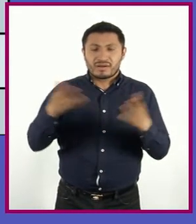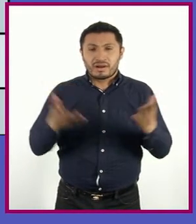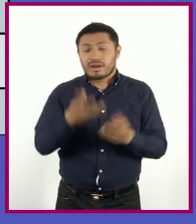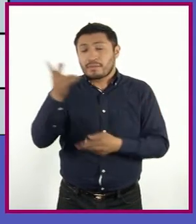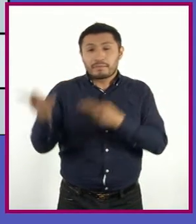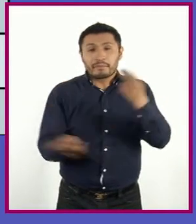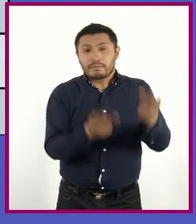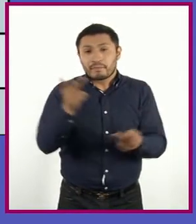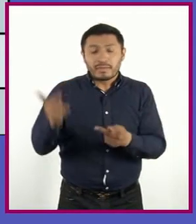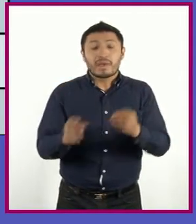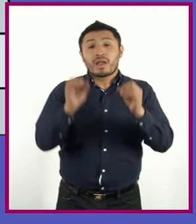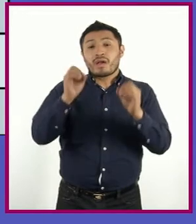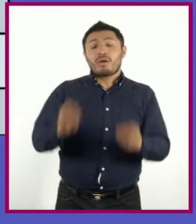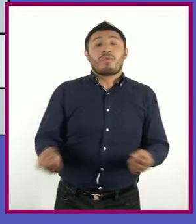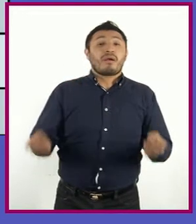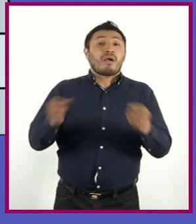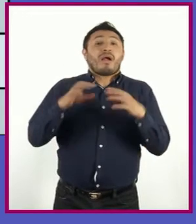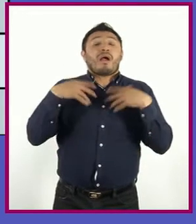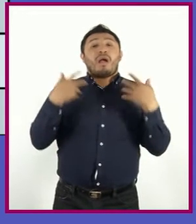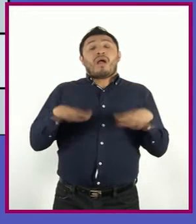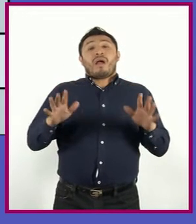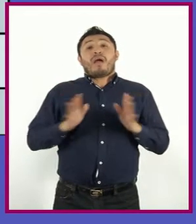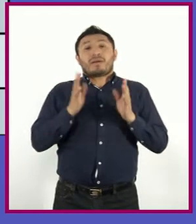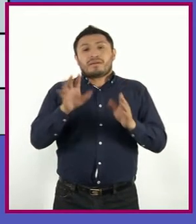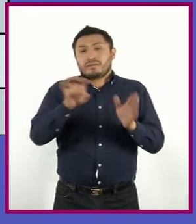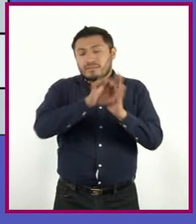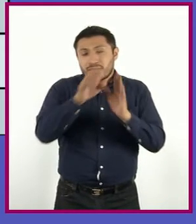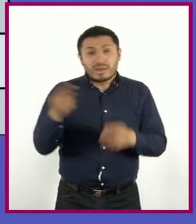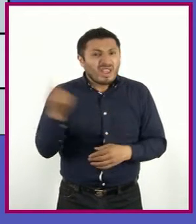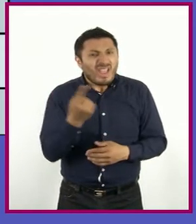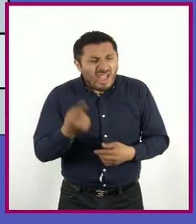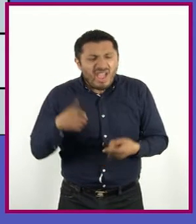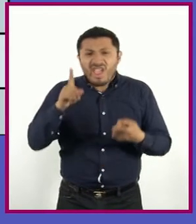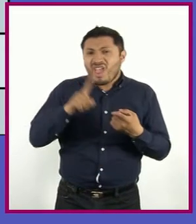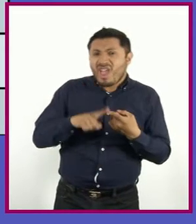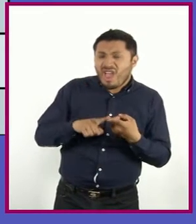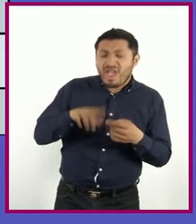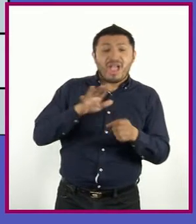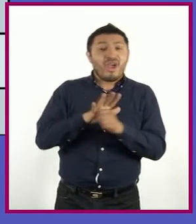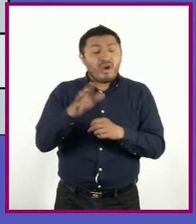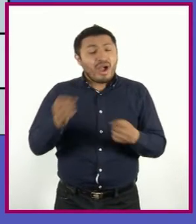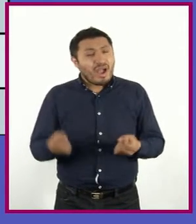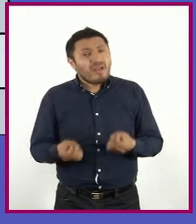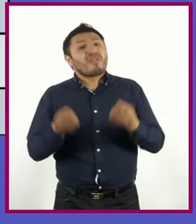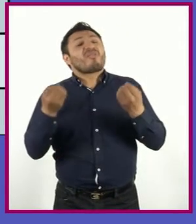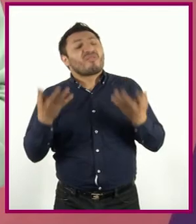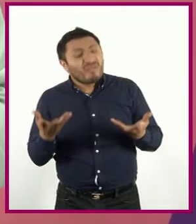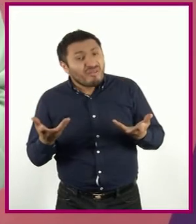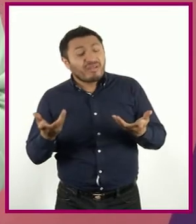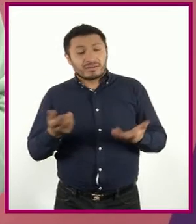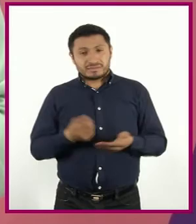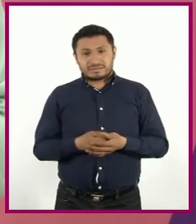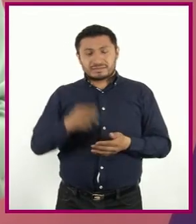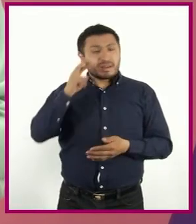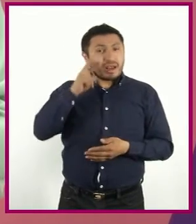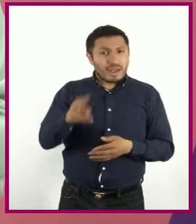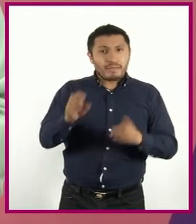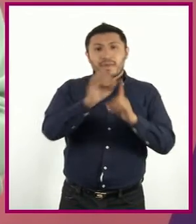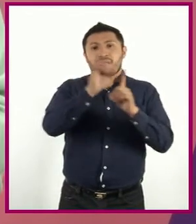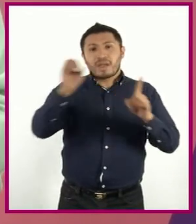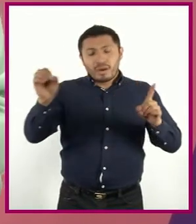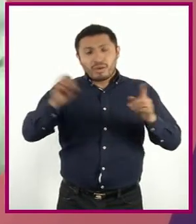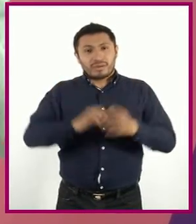preguntas o para exclamar. Por ejemplo, ¿qué? ¿Quién? ¿Cuál? ¿Cuánto? Veamos la siguiente